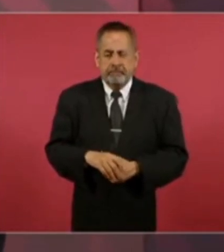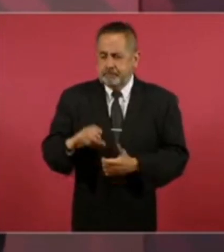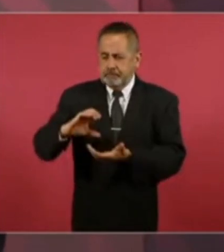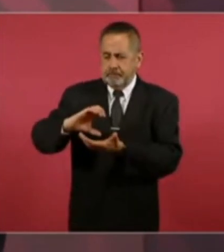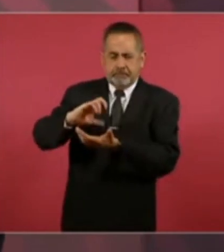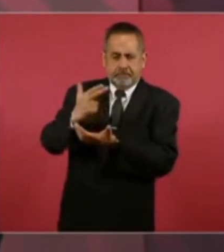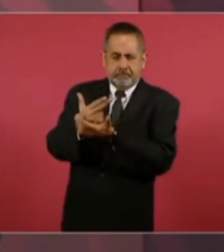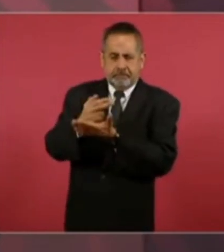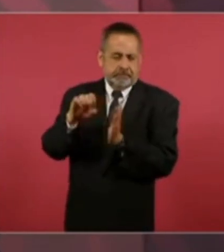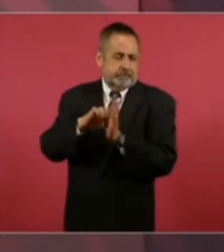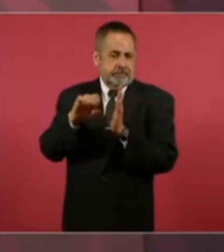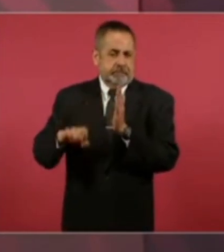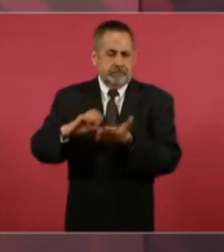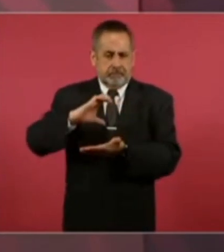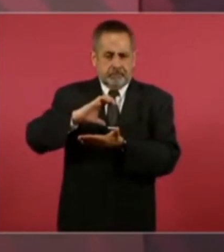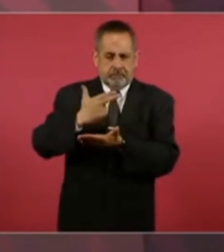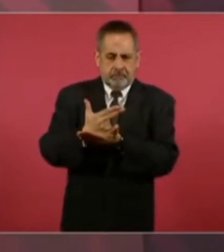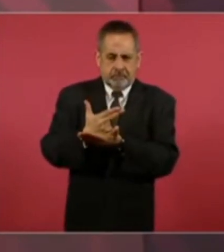Chetumal